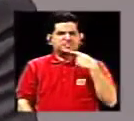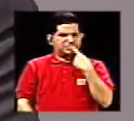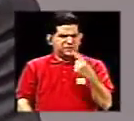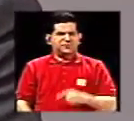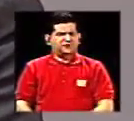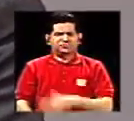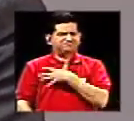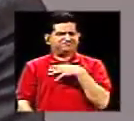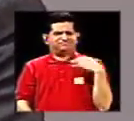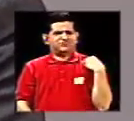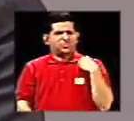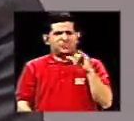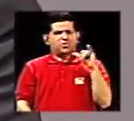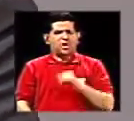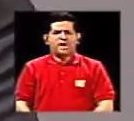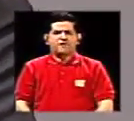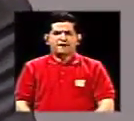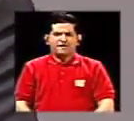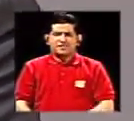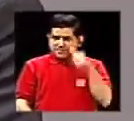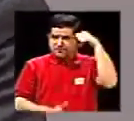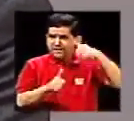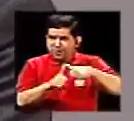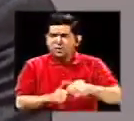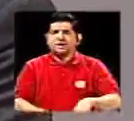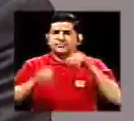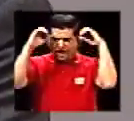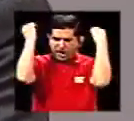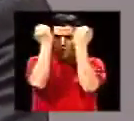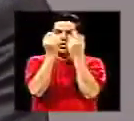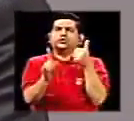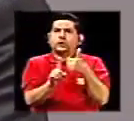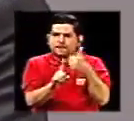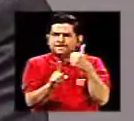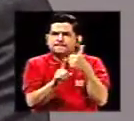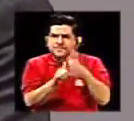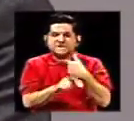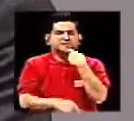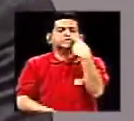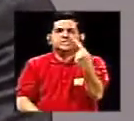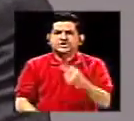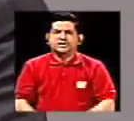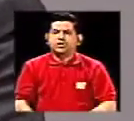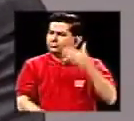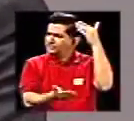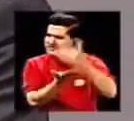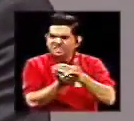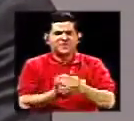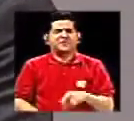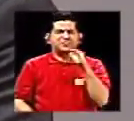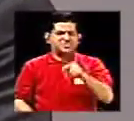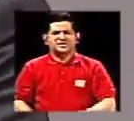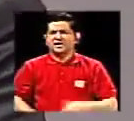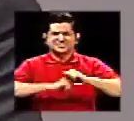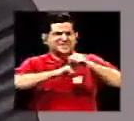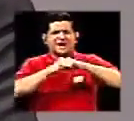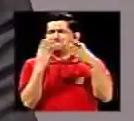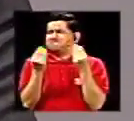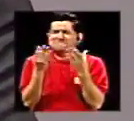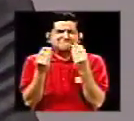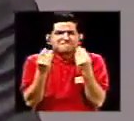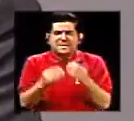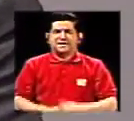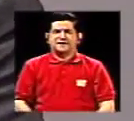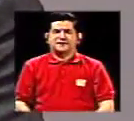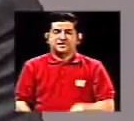sea, también él partió, y ustedes recuerdan, Otón mismo fue uno de los que salió diciendo, paremos las campañas del miedo, etcétera, etcétera. Y